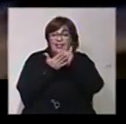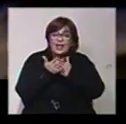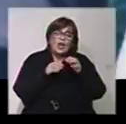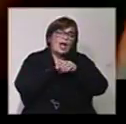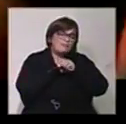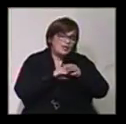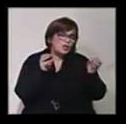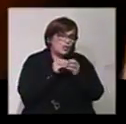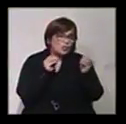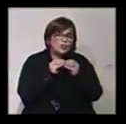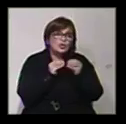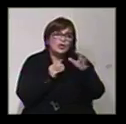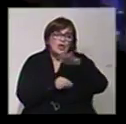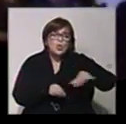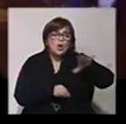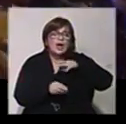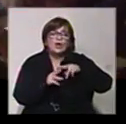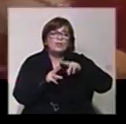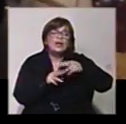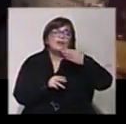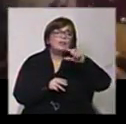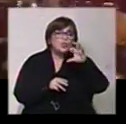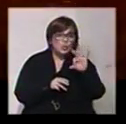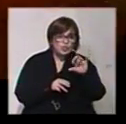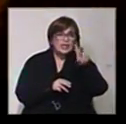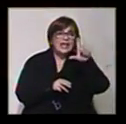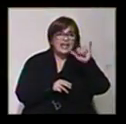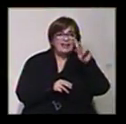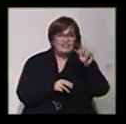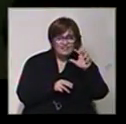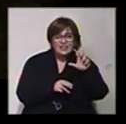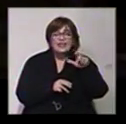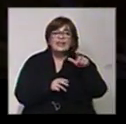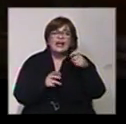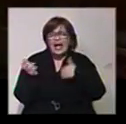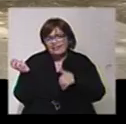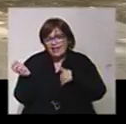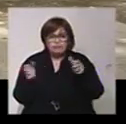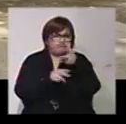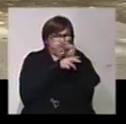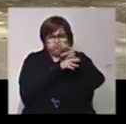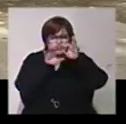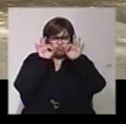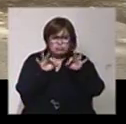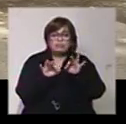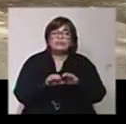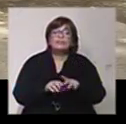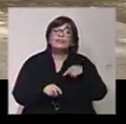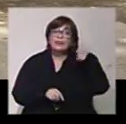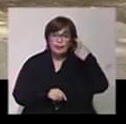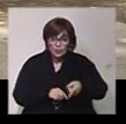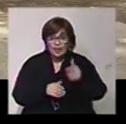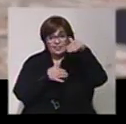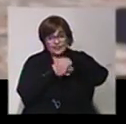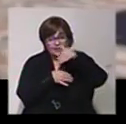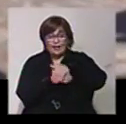amigos y eso en Blues Live, que tocamos un par de canciones y filmaron todo, así estuvo bueno. Y después ahí de tarde